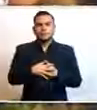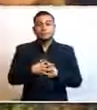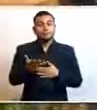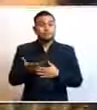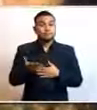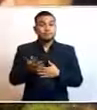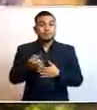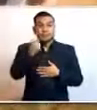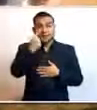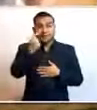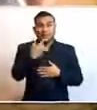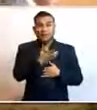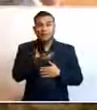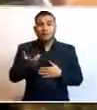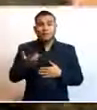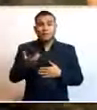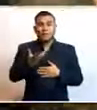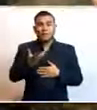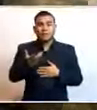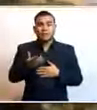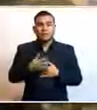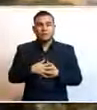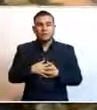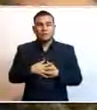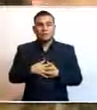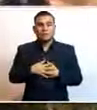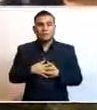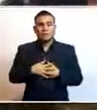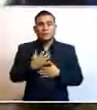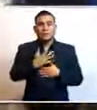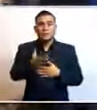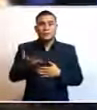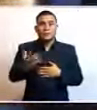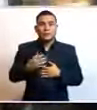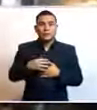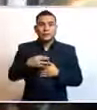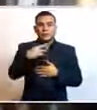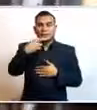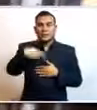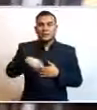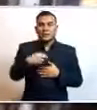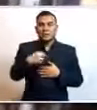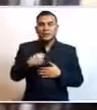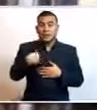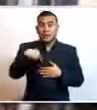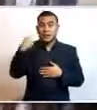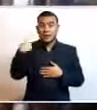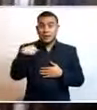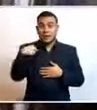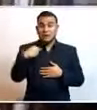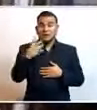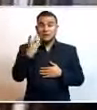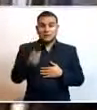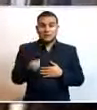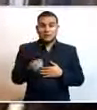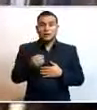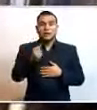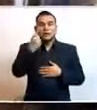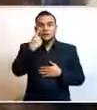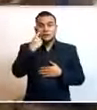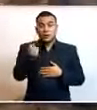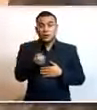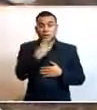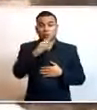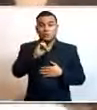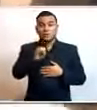Justamente el día de ayer se hizo algo similar, entrega también de esta bolsa solidaria allá en la comunidad